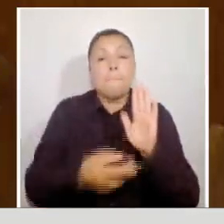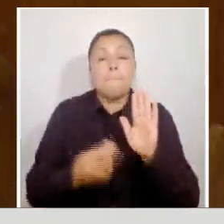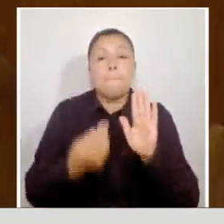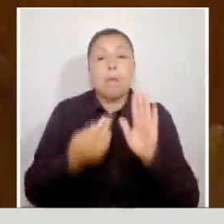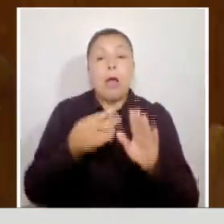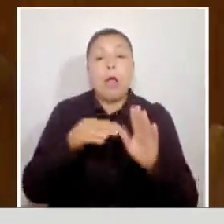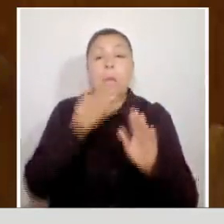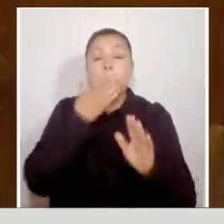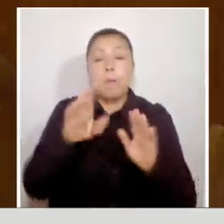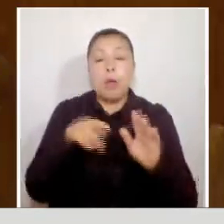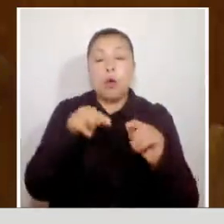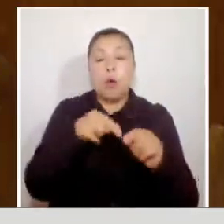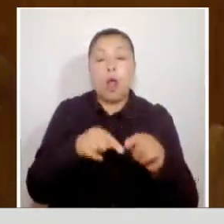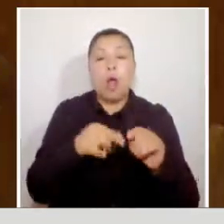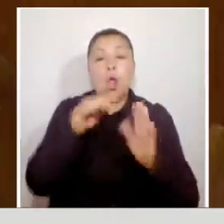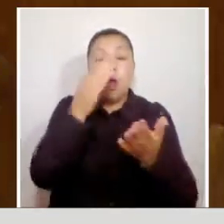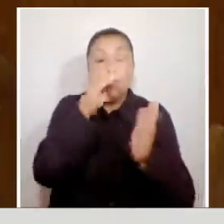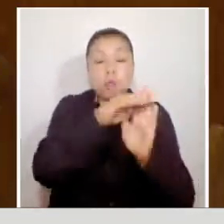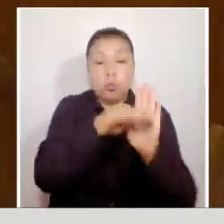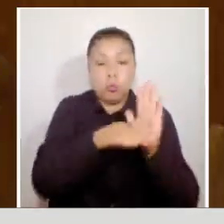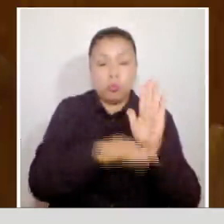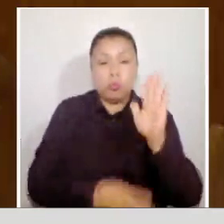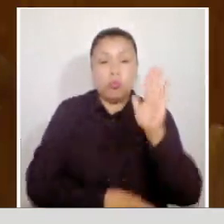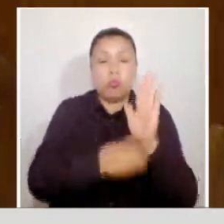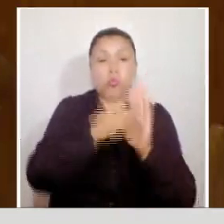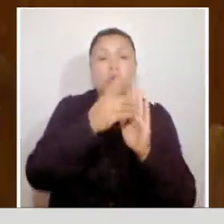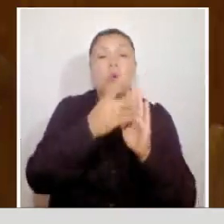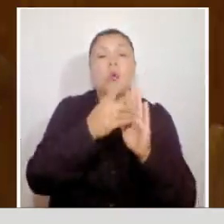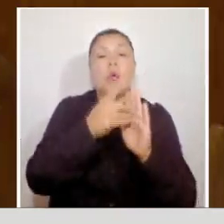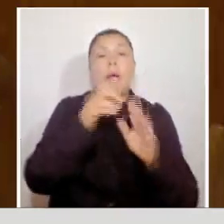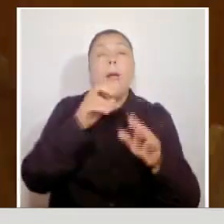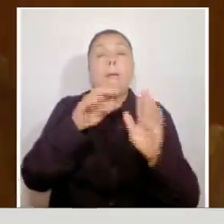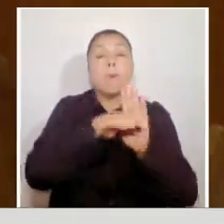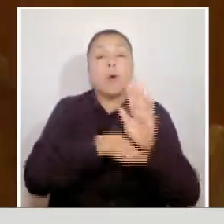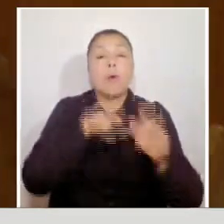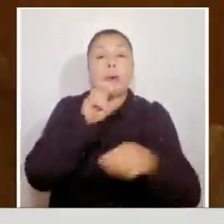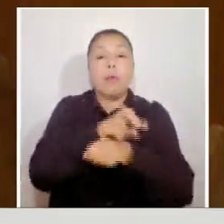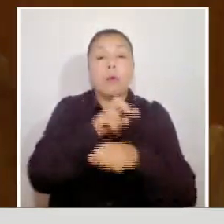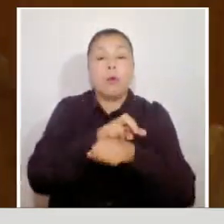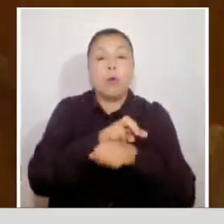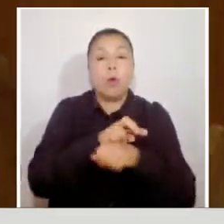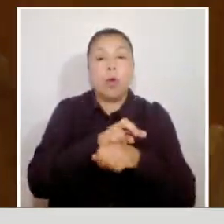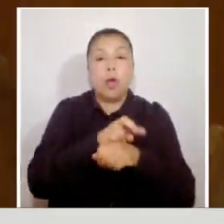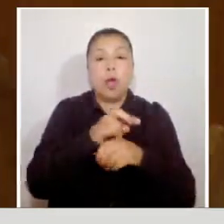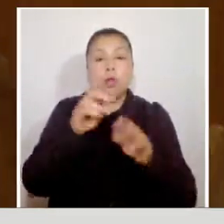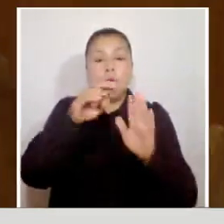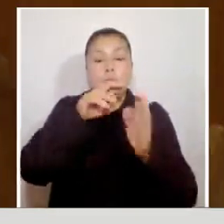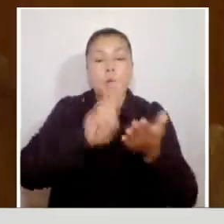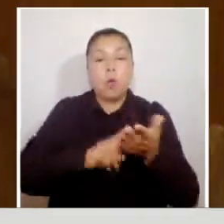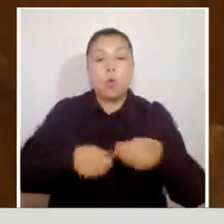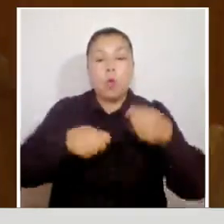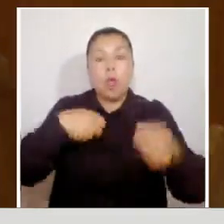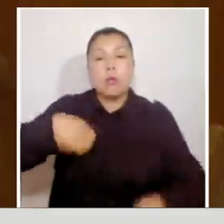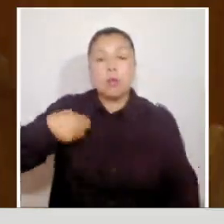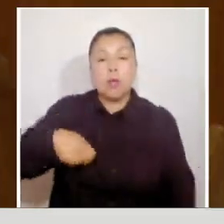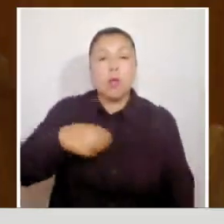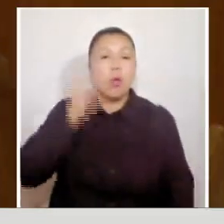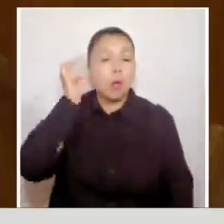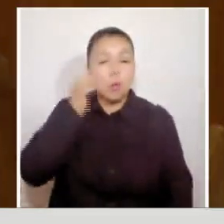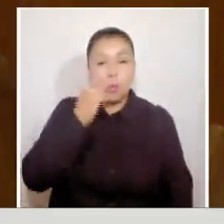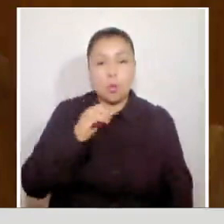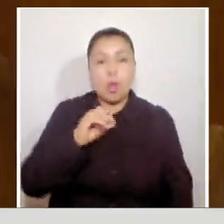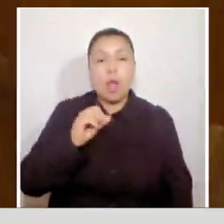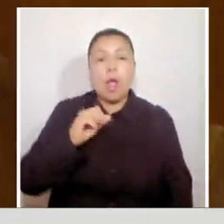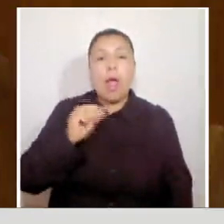admisión Universitaria para las carreras y programas de pedagogía de origen en una moción de las senadoras y senadores Carmen Gloria